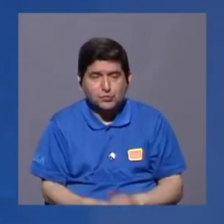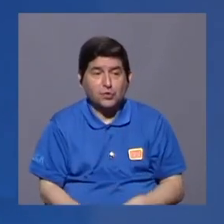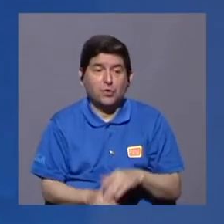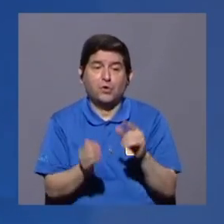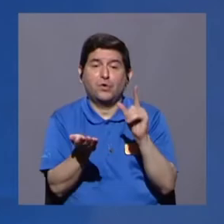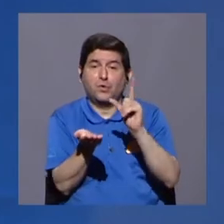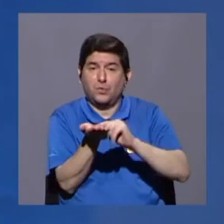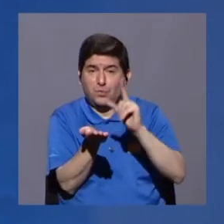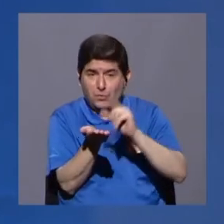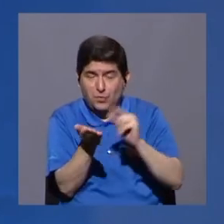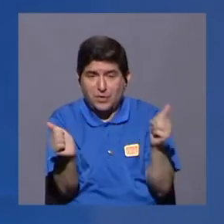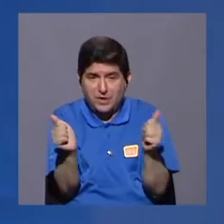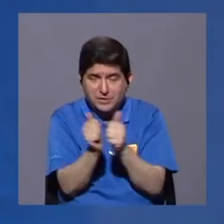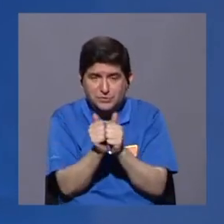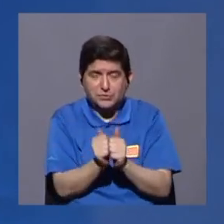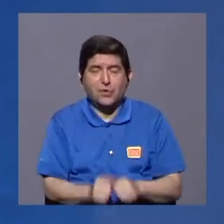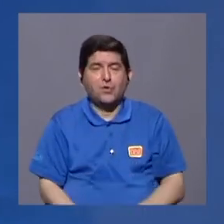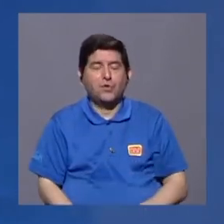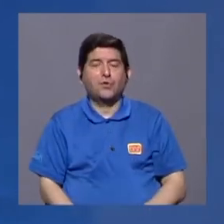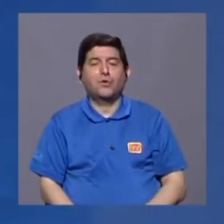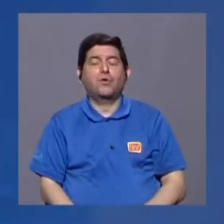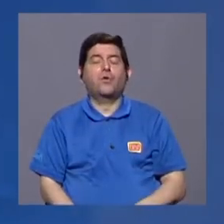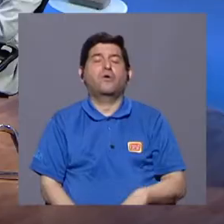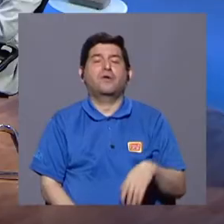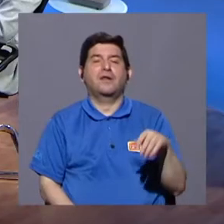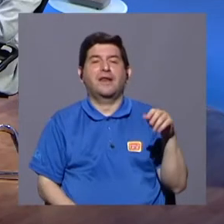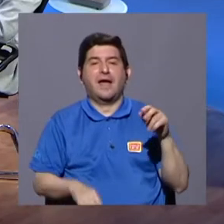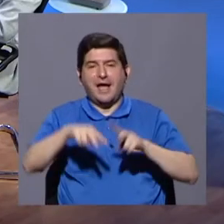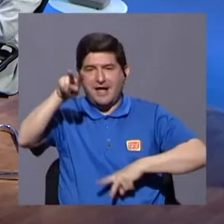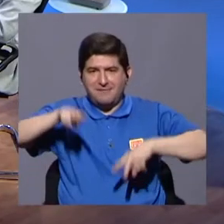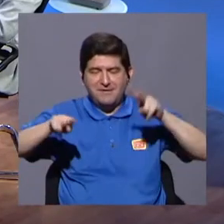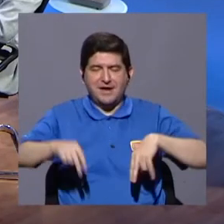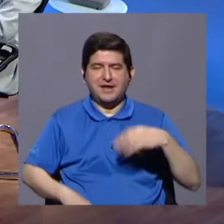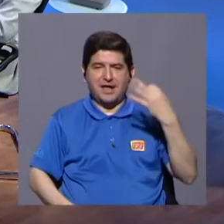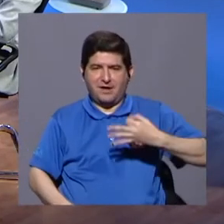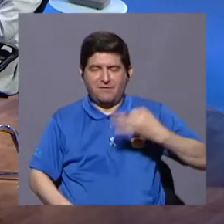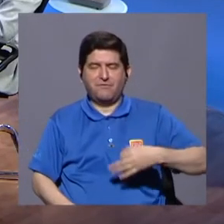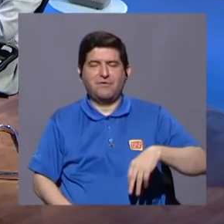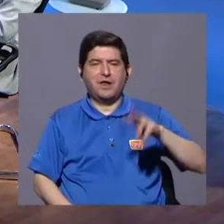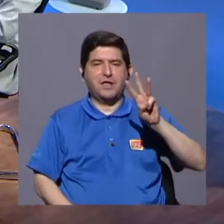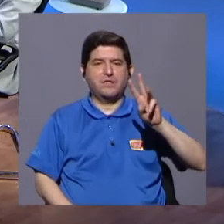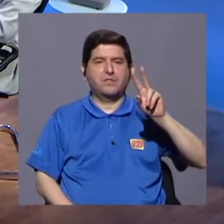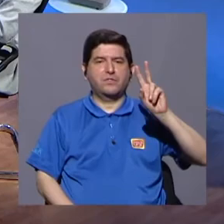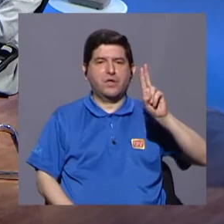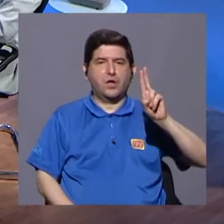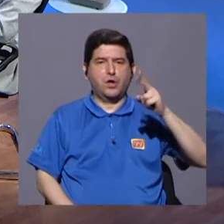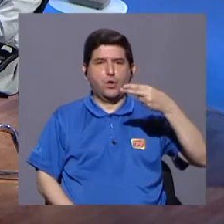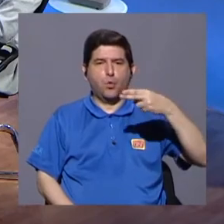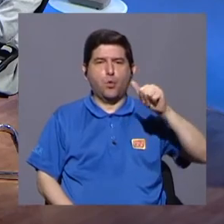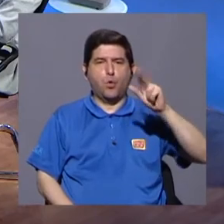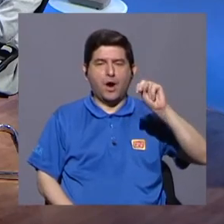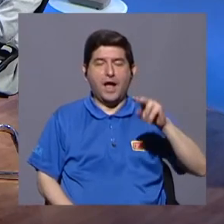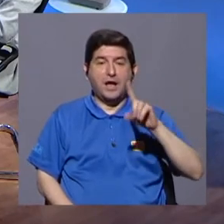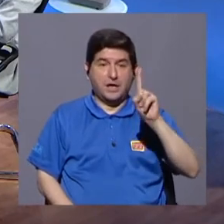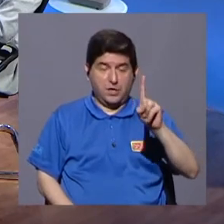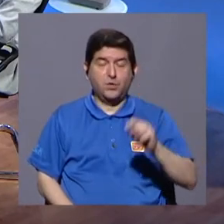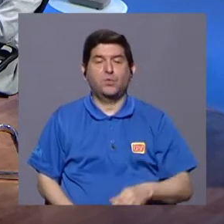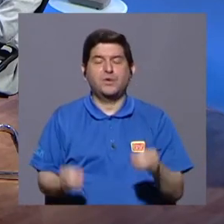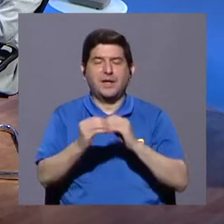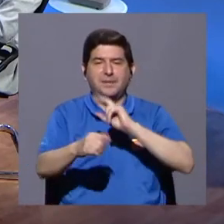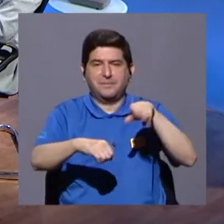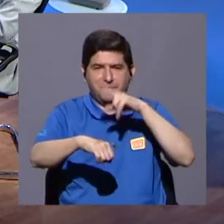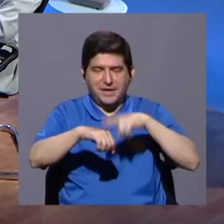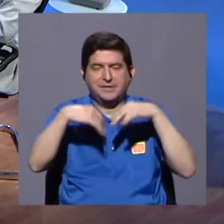que tenemos con la variable original de wuhan y una de las variables que se difundió por el mundo que es la más